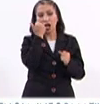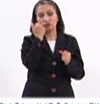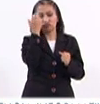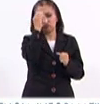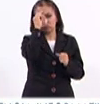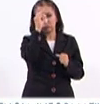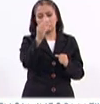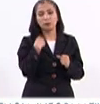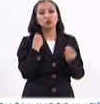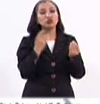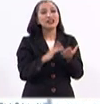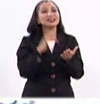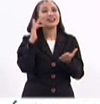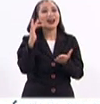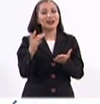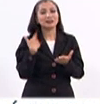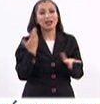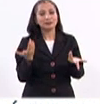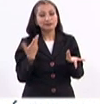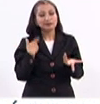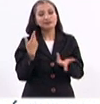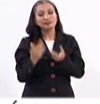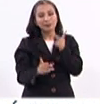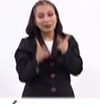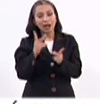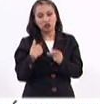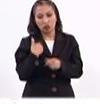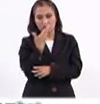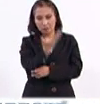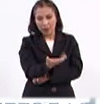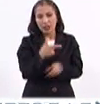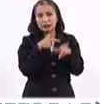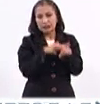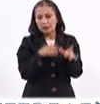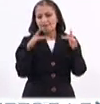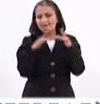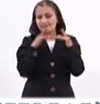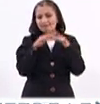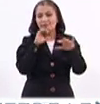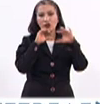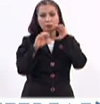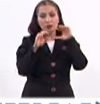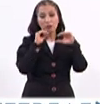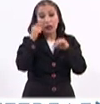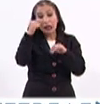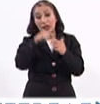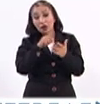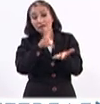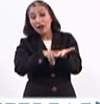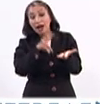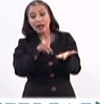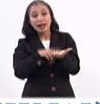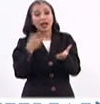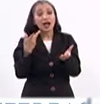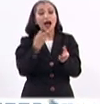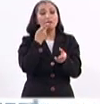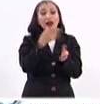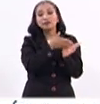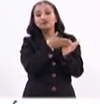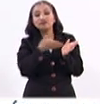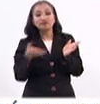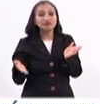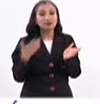muy competentes. Les agradecemos mucho que hayan estado con nosotros. Yo les pediría que sigamos manteniendo la comunicación, porque creo que vale mucho la pena hablar